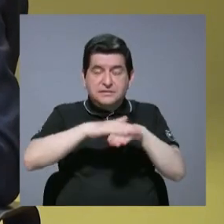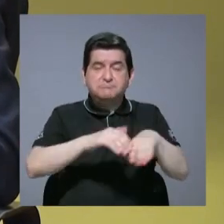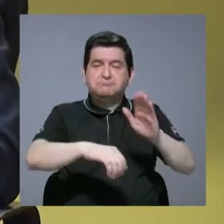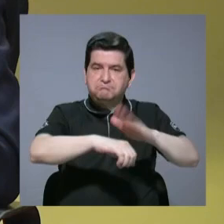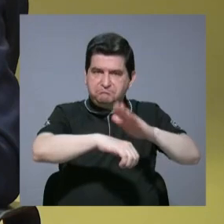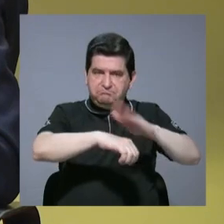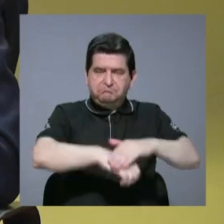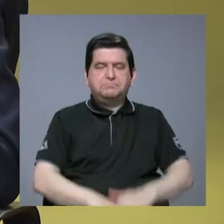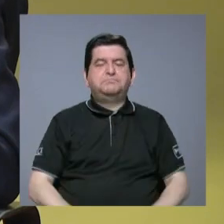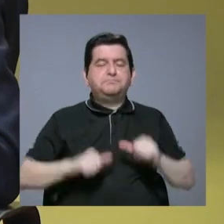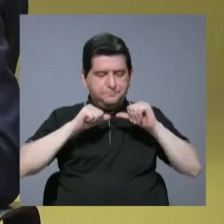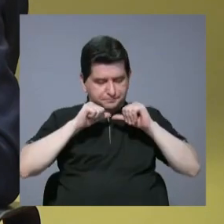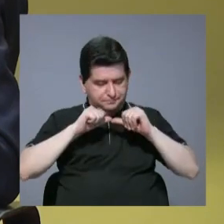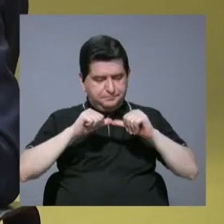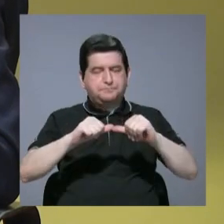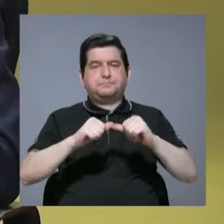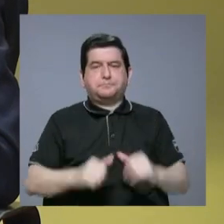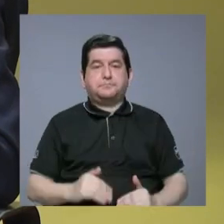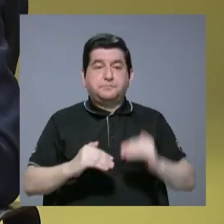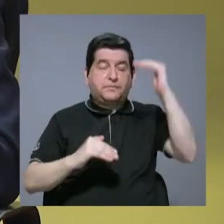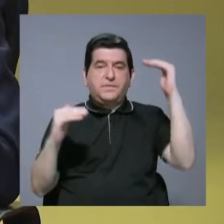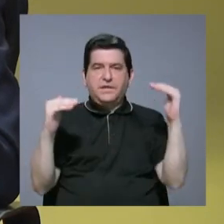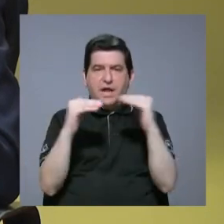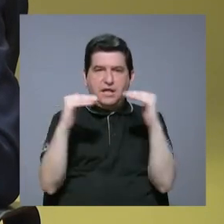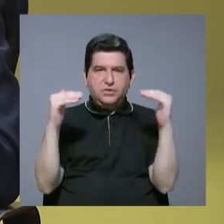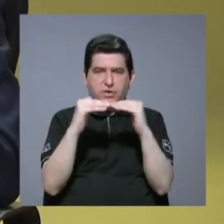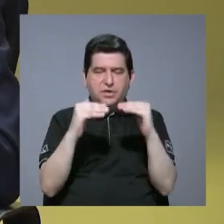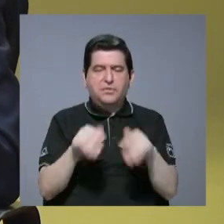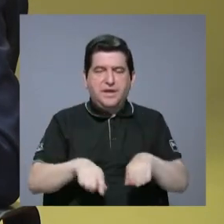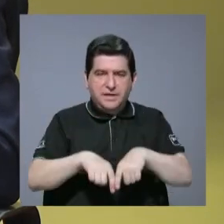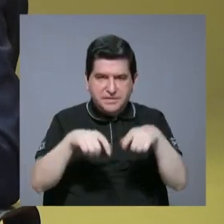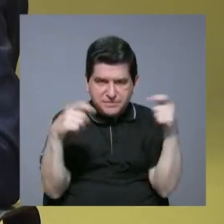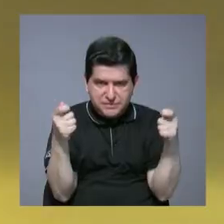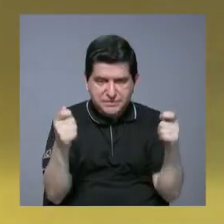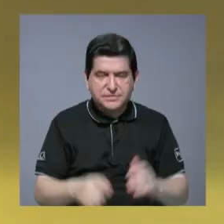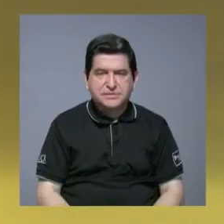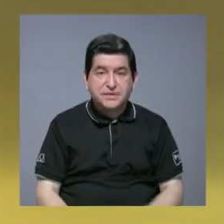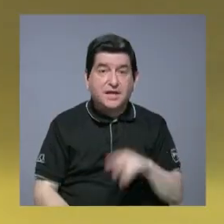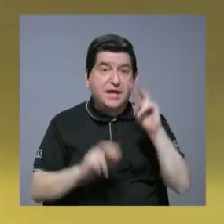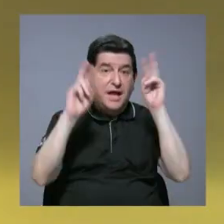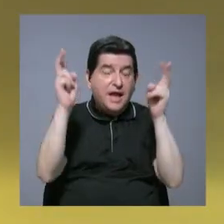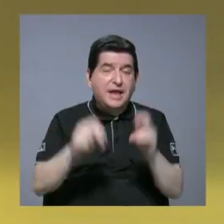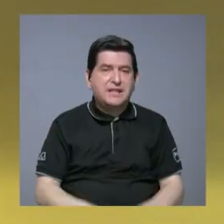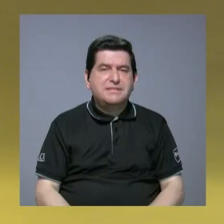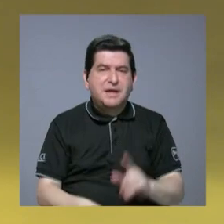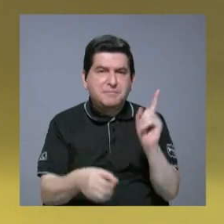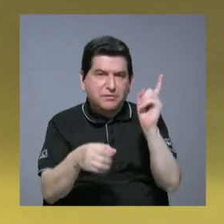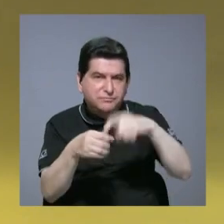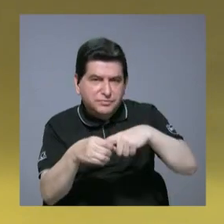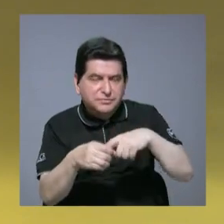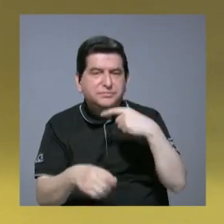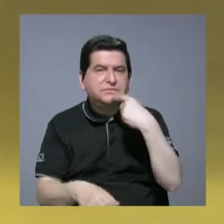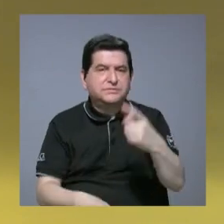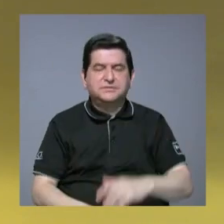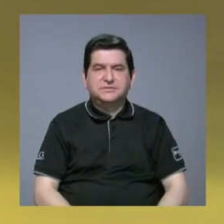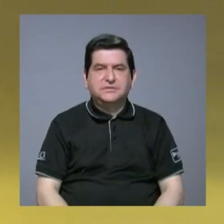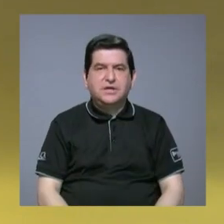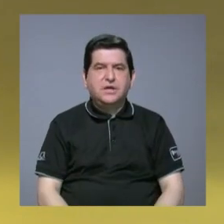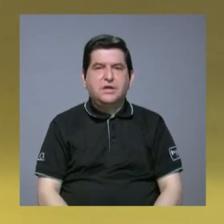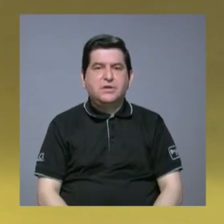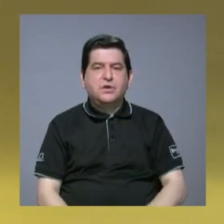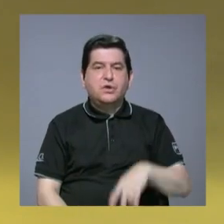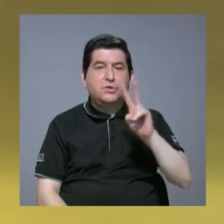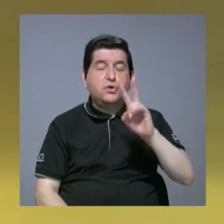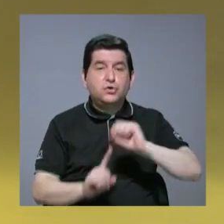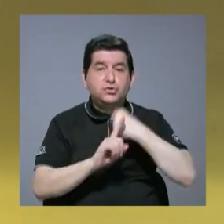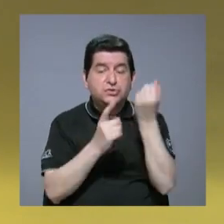permite mantener altos estándares de periodismo. En ese tema de las suscripciones, ellos dicen que hubo dos suscripciones